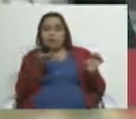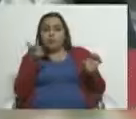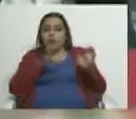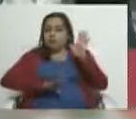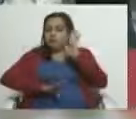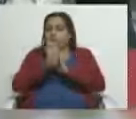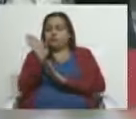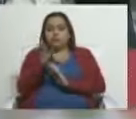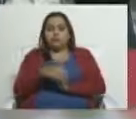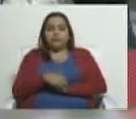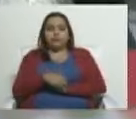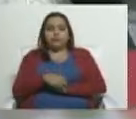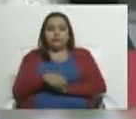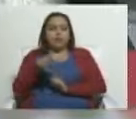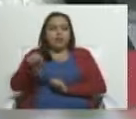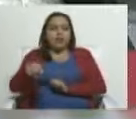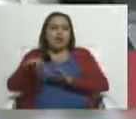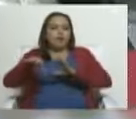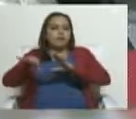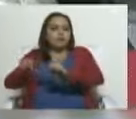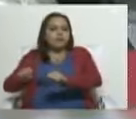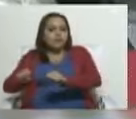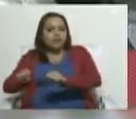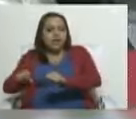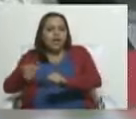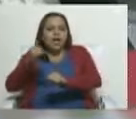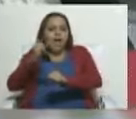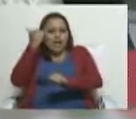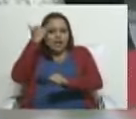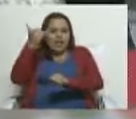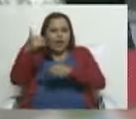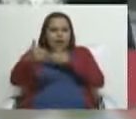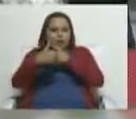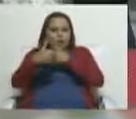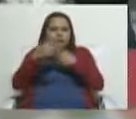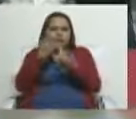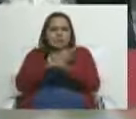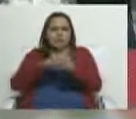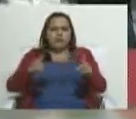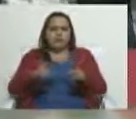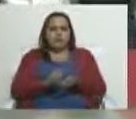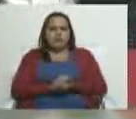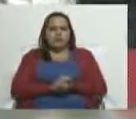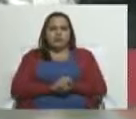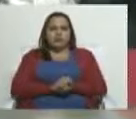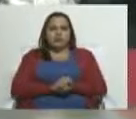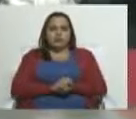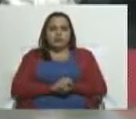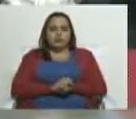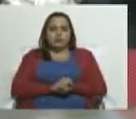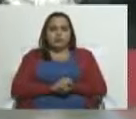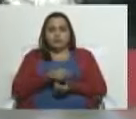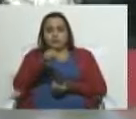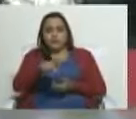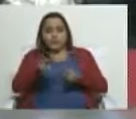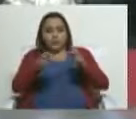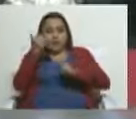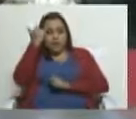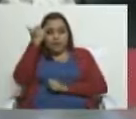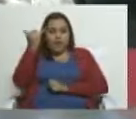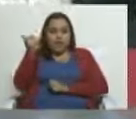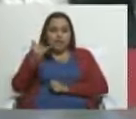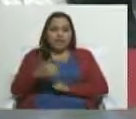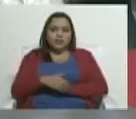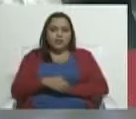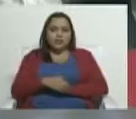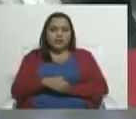De ahí deviene del fascismo una lógica contra la democracia. Y eso es lo que lleva al New Deal de Franklin Delano